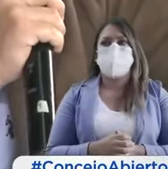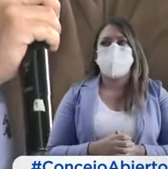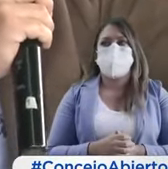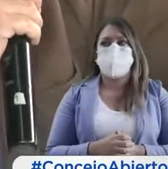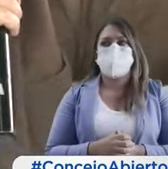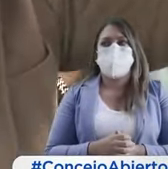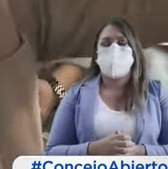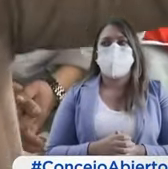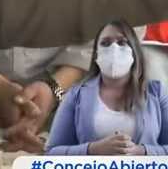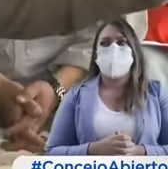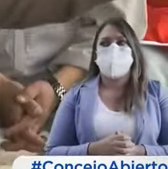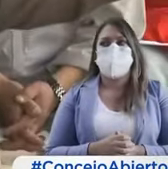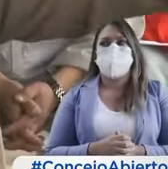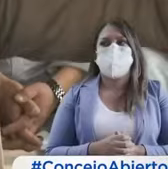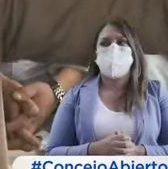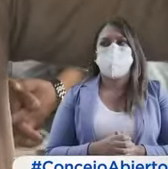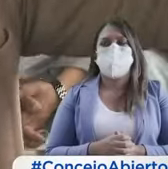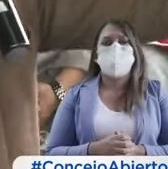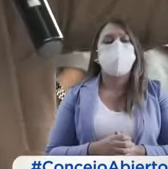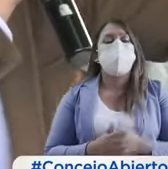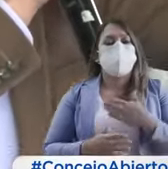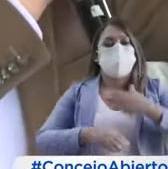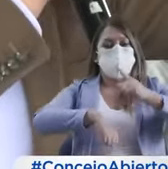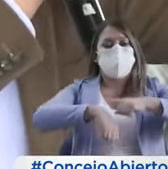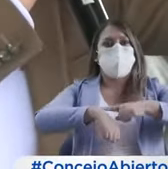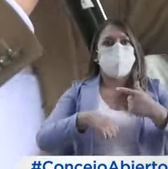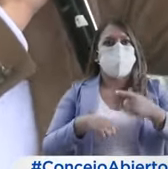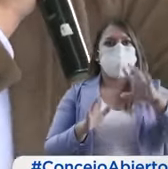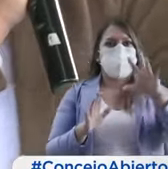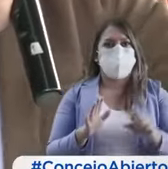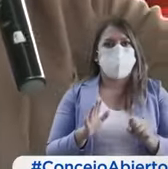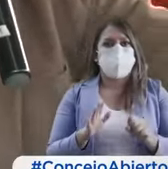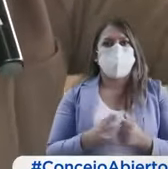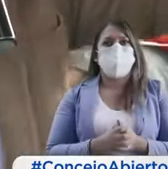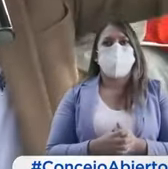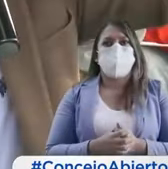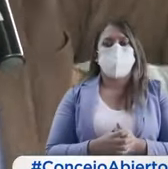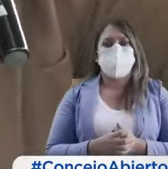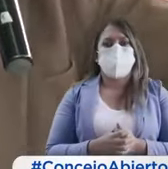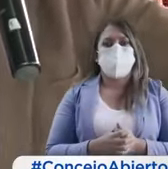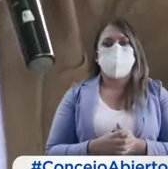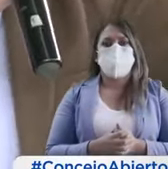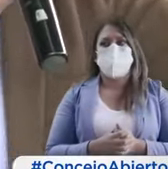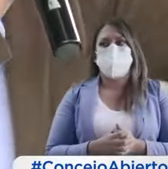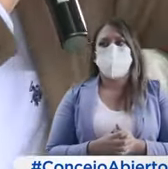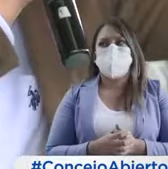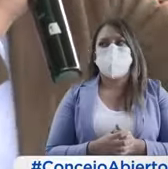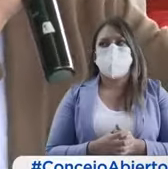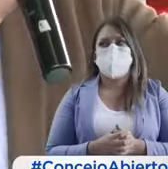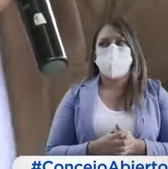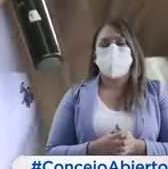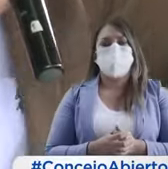culminar, alcalde. Gracias. Por favor, aquí todos respetamos ya el tiempo. Bueno, alcalde, entonces le agradezco muchísimo. Gracias. Iba a culminar, alcalde.